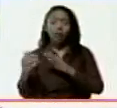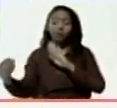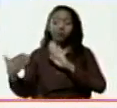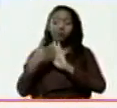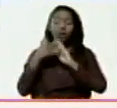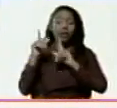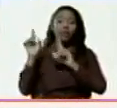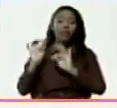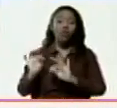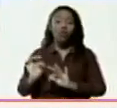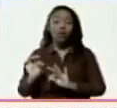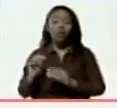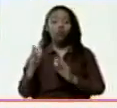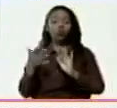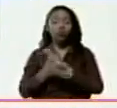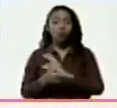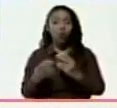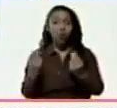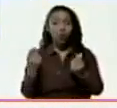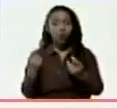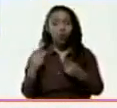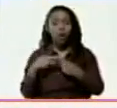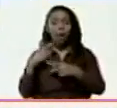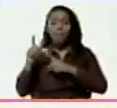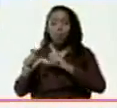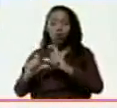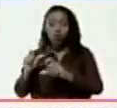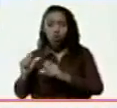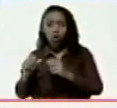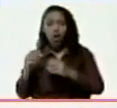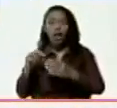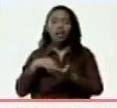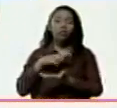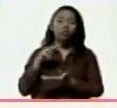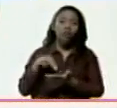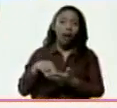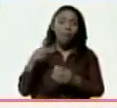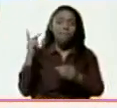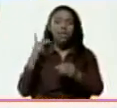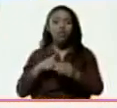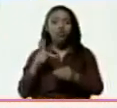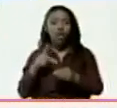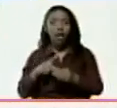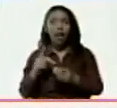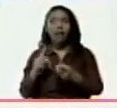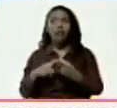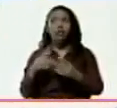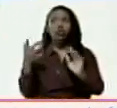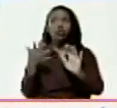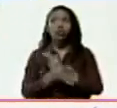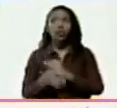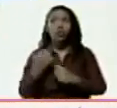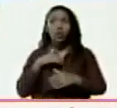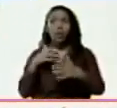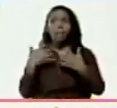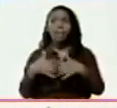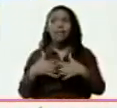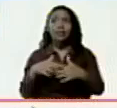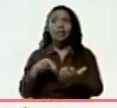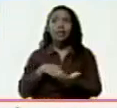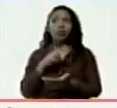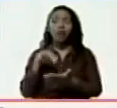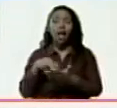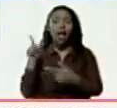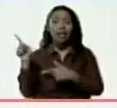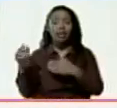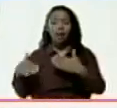sobre los ingresos sobre la producción nacional petrolera sobre nuestra industria nacional es